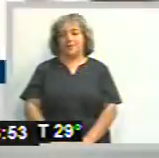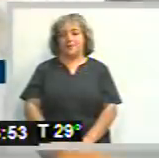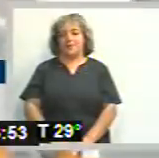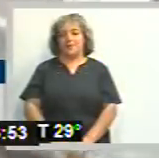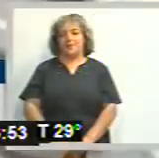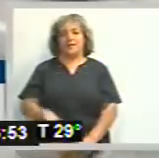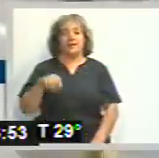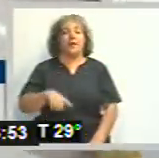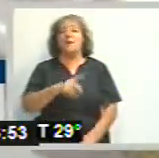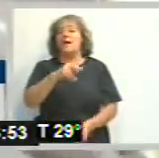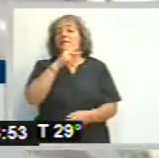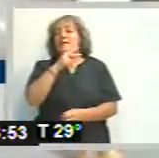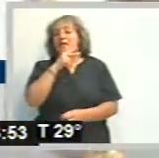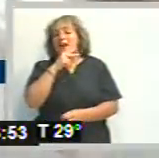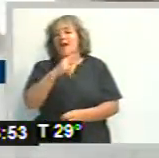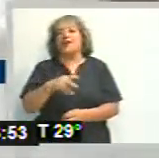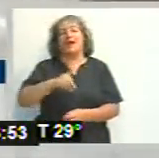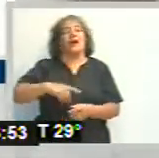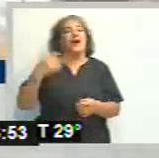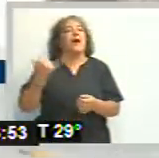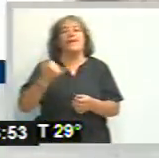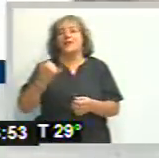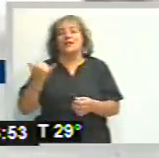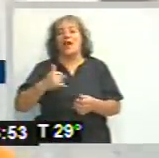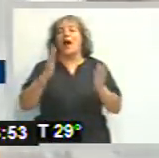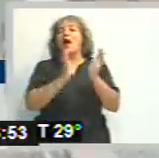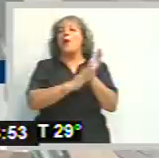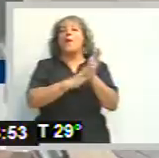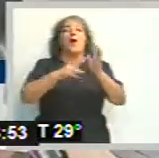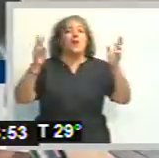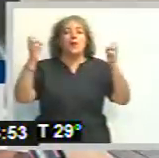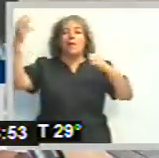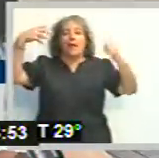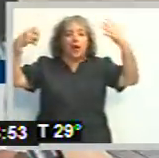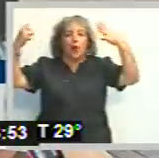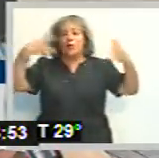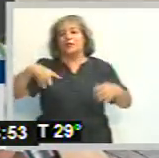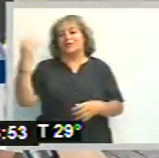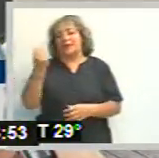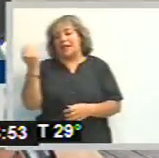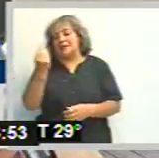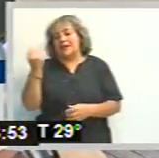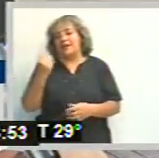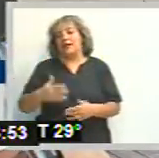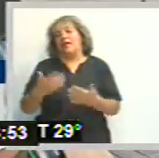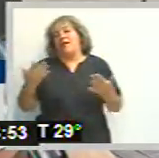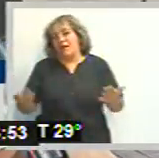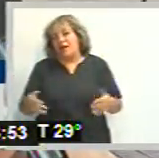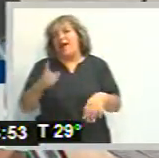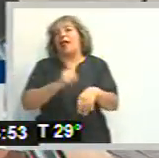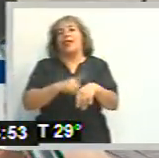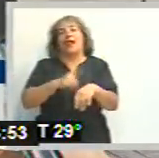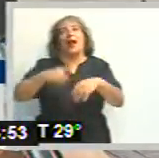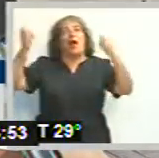Esto para el día viernes. El día viernes tuvimos la prueba de iluminación y el sábado, bueno, el tiempo que no nos